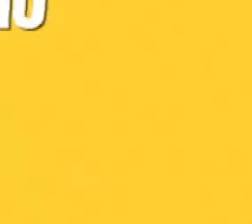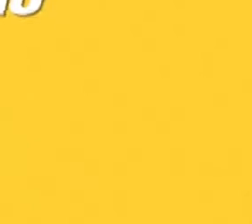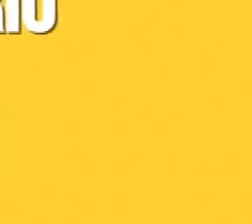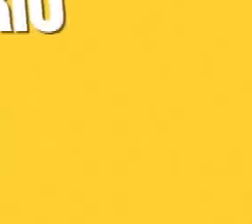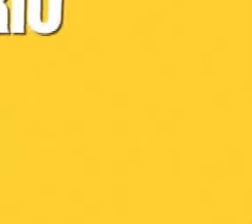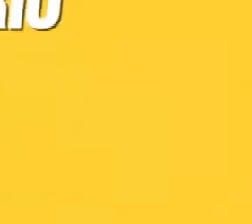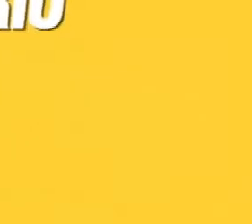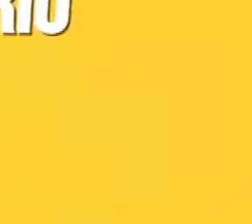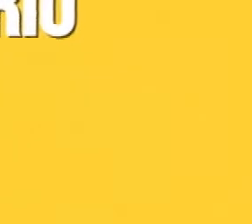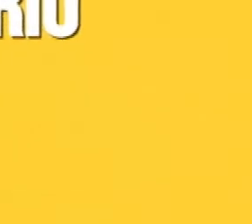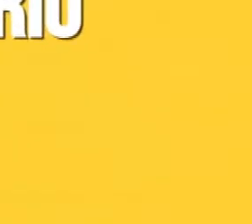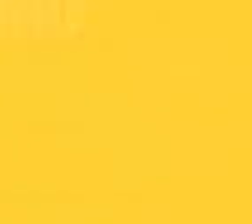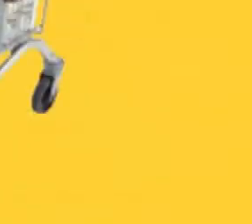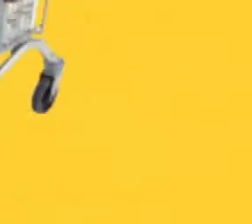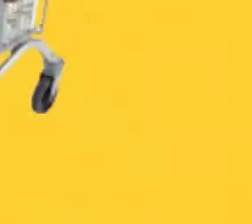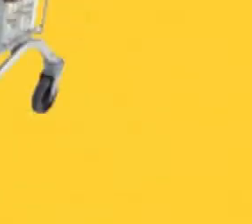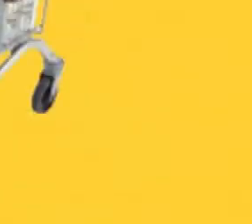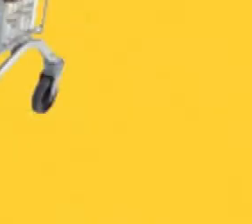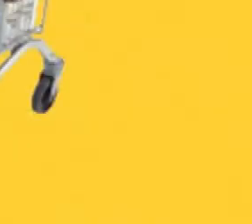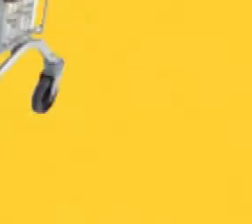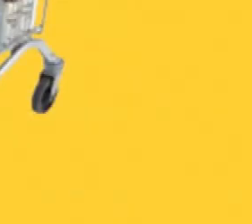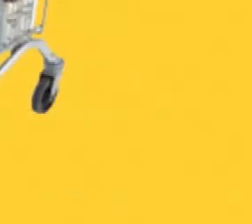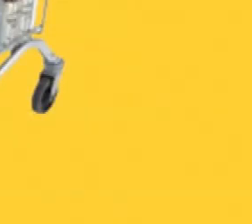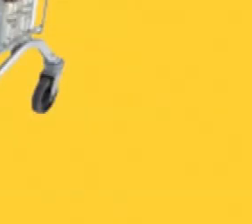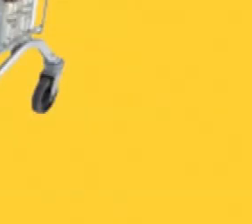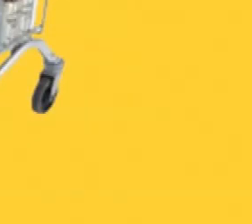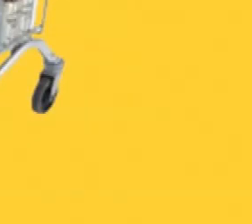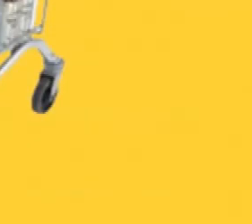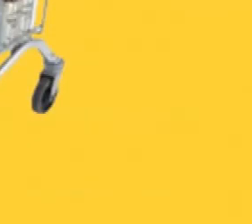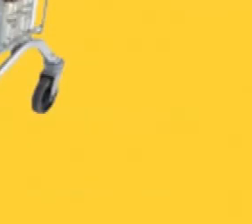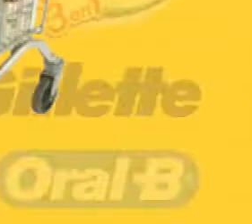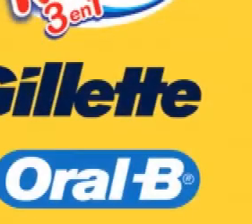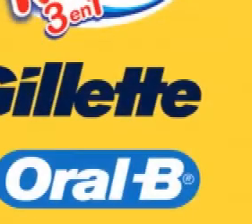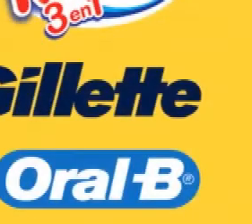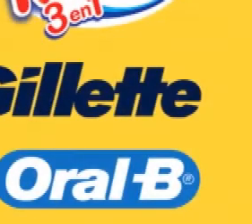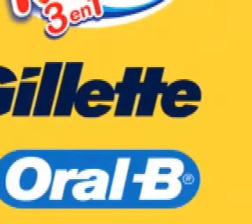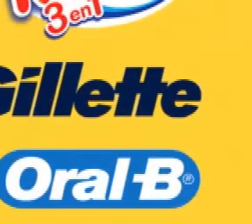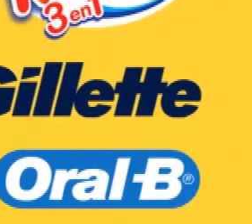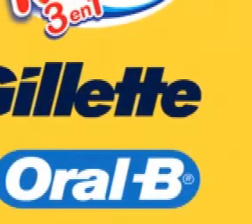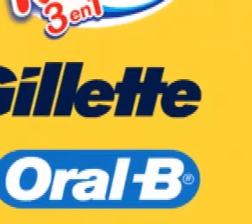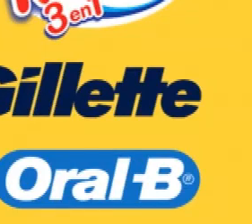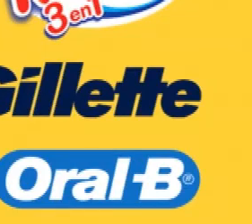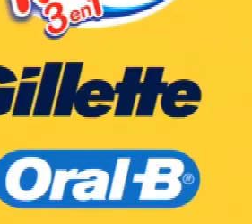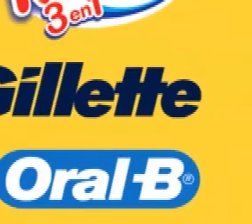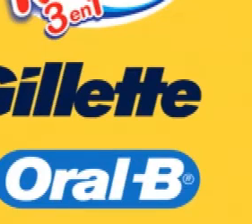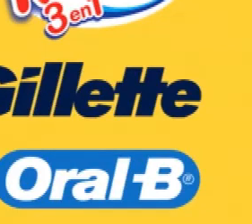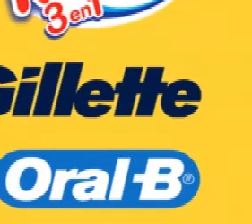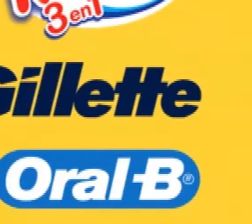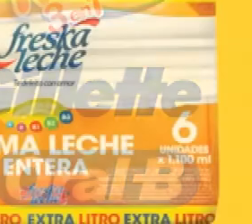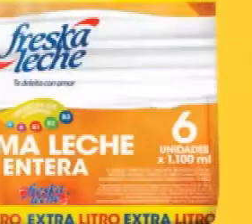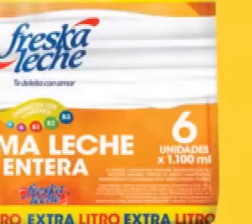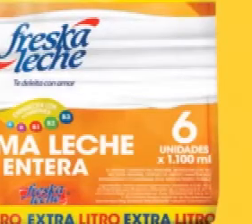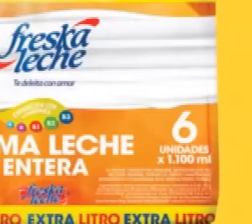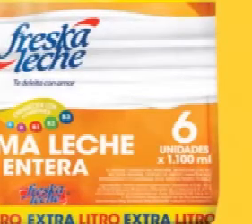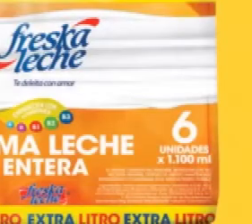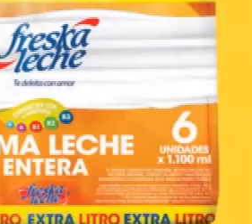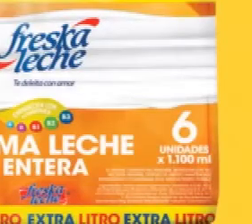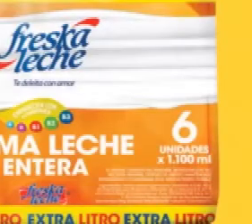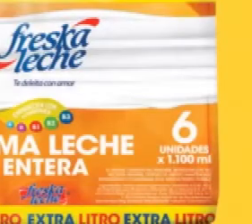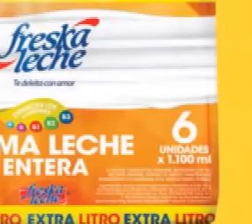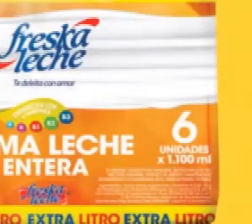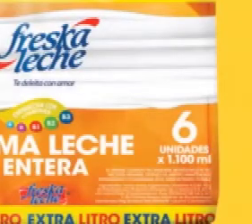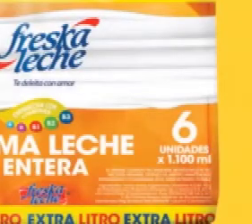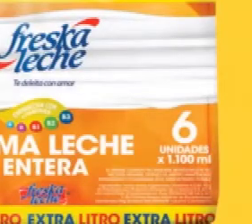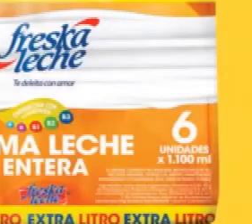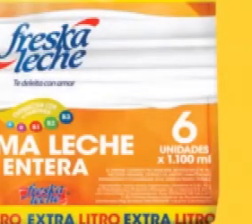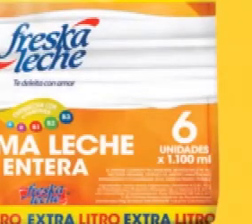Estamos de aniversario en La Quinta. Por mercado familiar mayor a 100 mil pesos, que incluya tres productos de estas marcas, lleva un six-pack